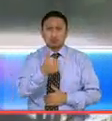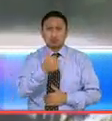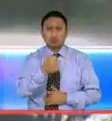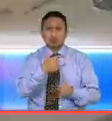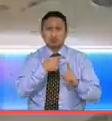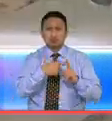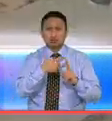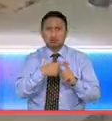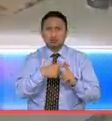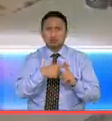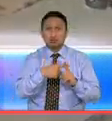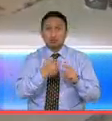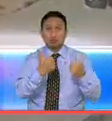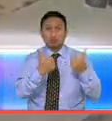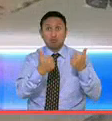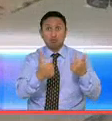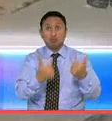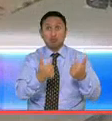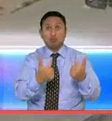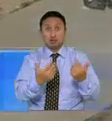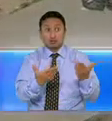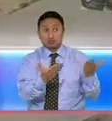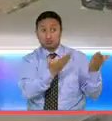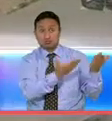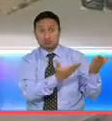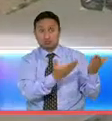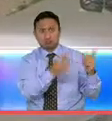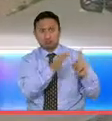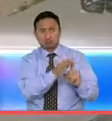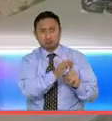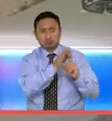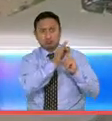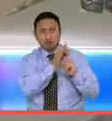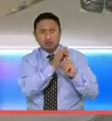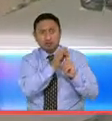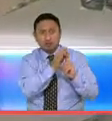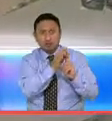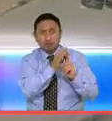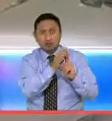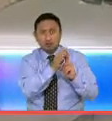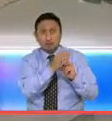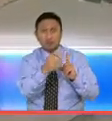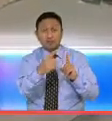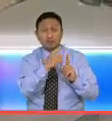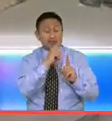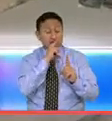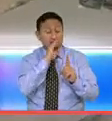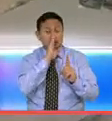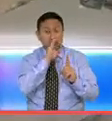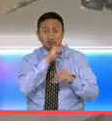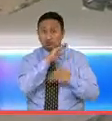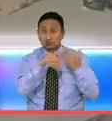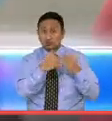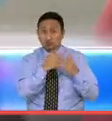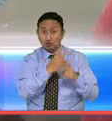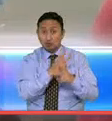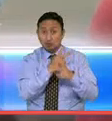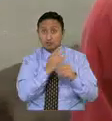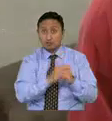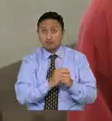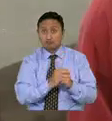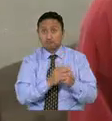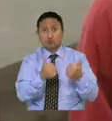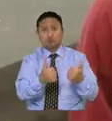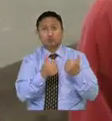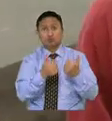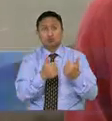este trabajo. Muy bien. Eso es lo primordial, que tienen que estar siempre por todos nosotros. Está muy bien